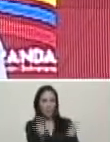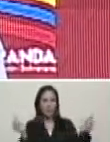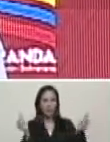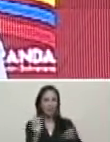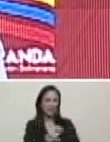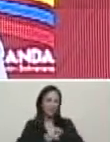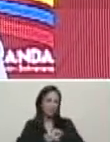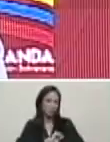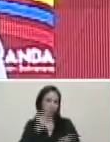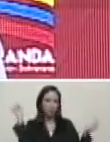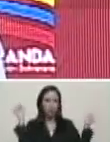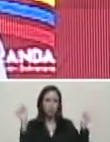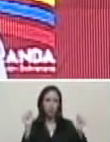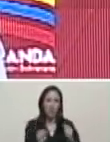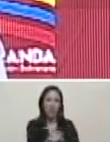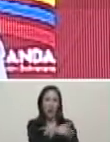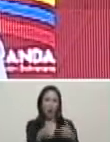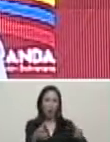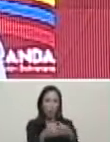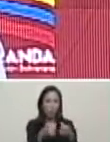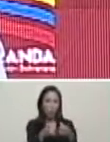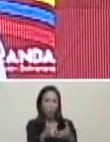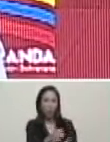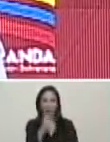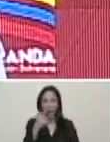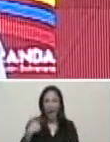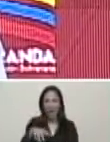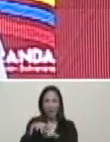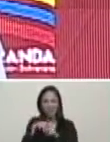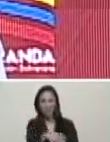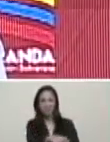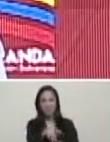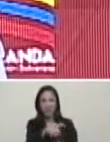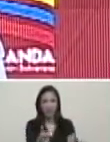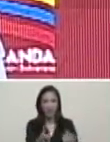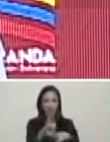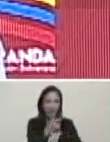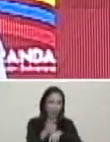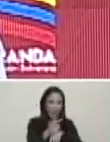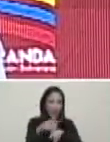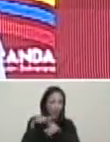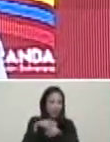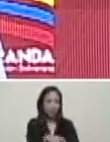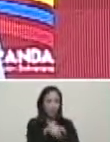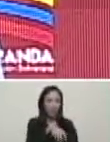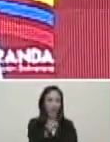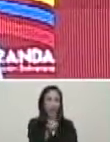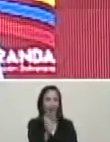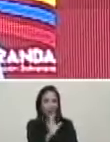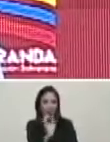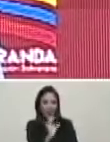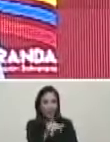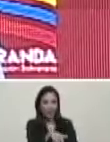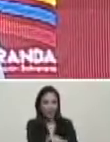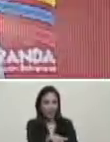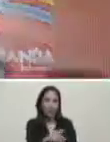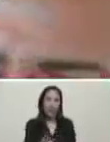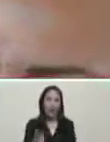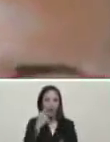se rebeló a la oligarquía goda que gobernaba en Caracas e inició la guerra federal